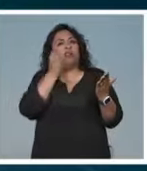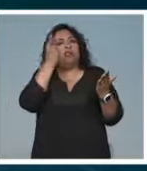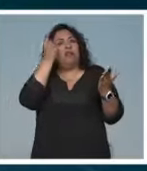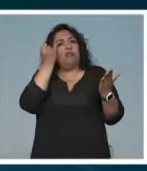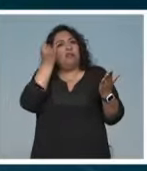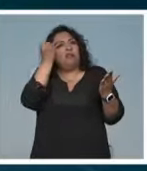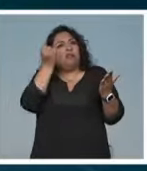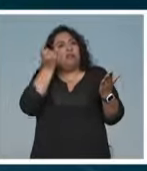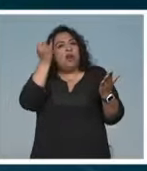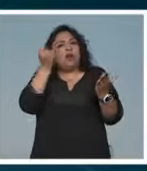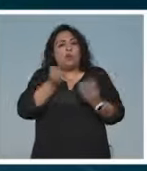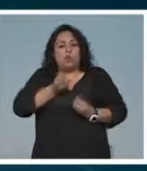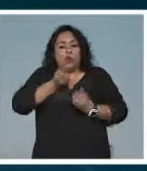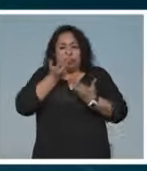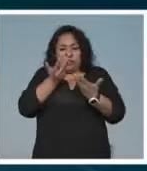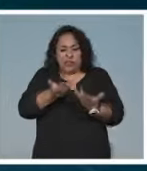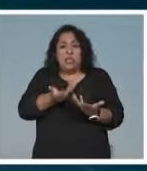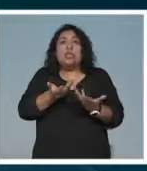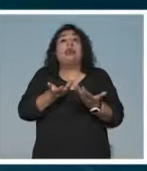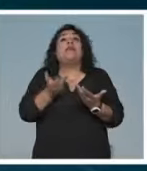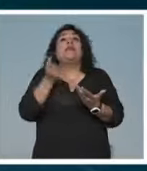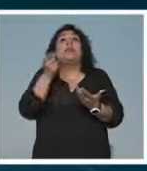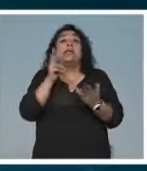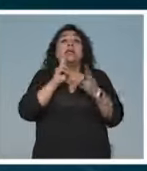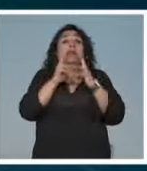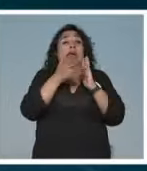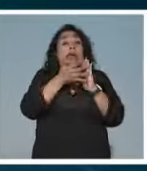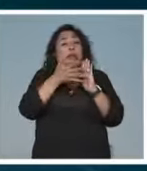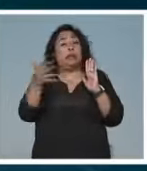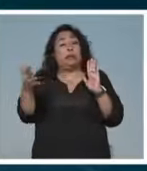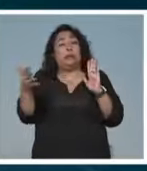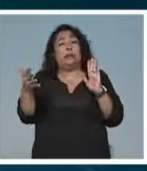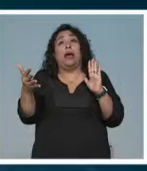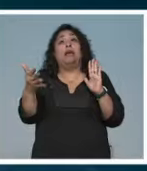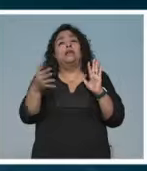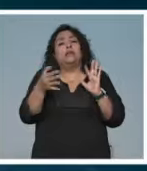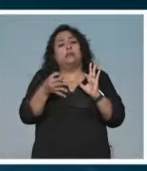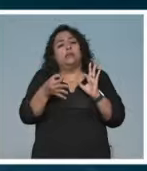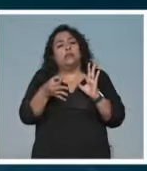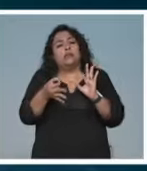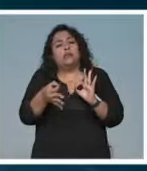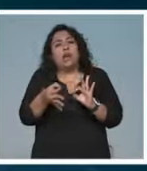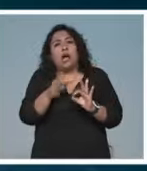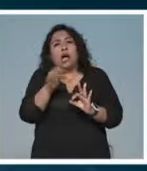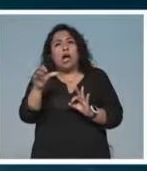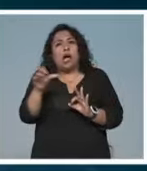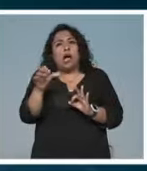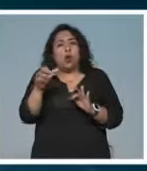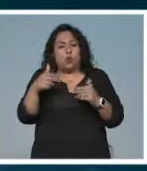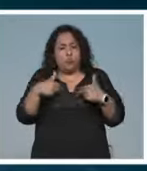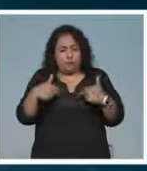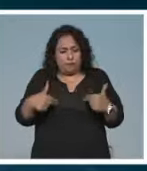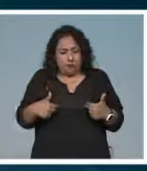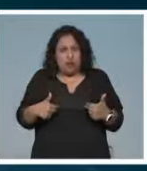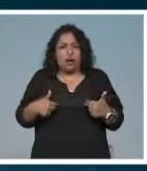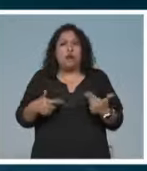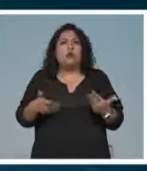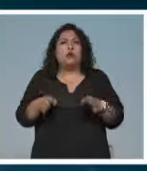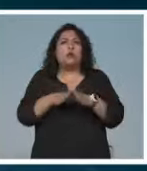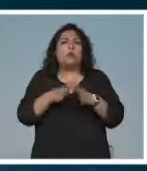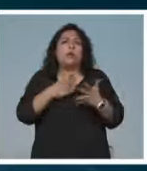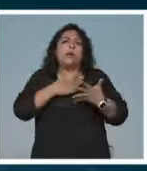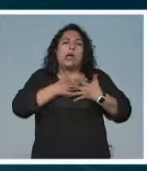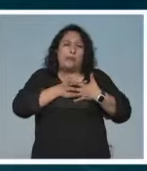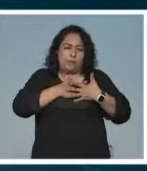invención, la poesía del lenguaje y esa narrativa magnética que nos acerca al centro del humano a partir del